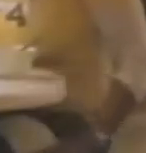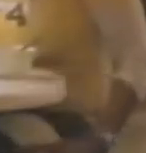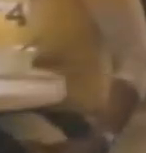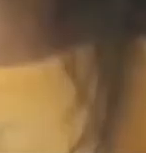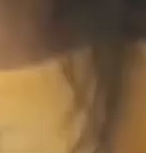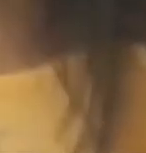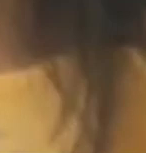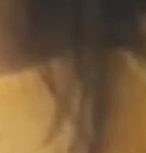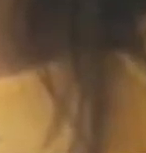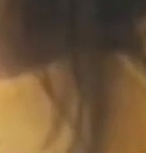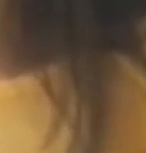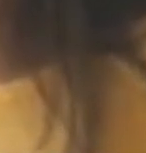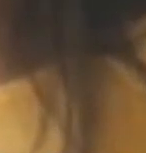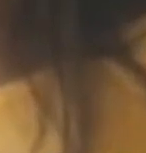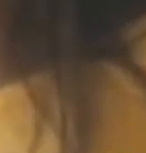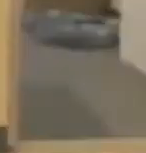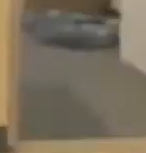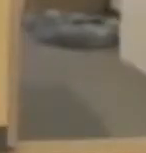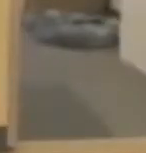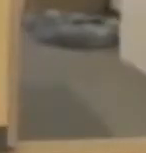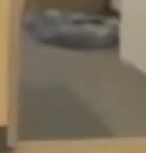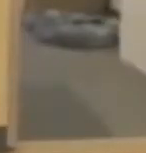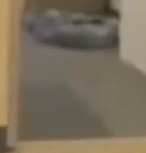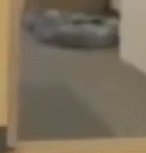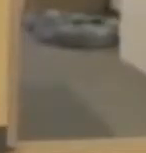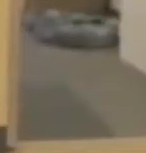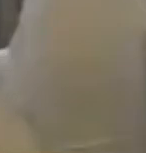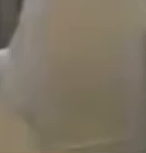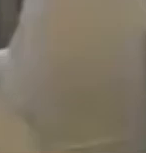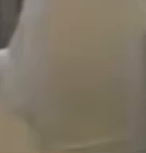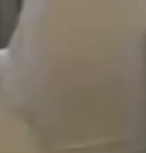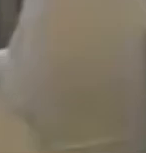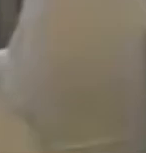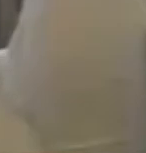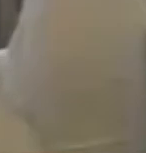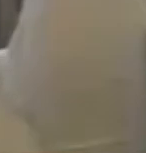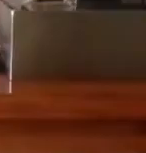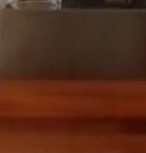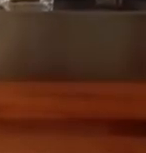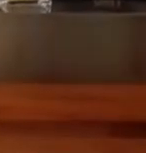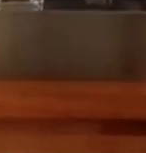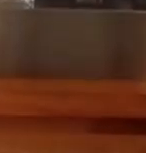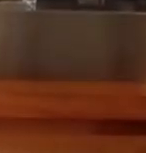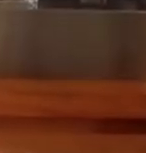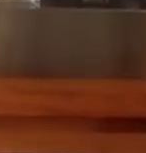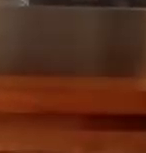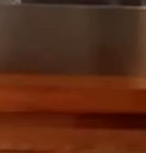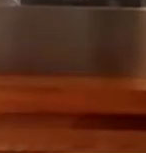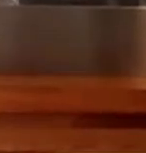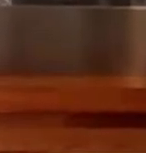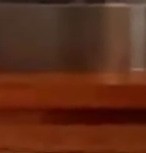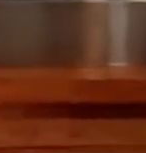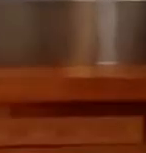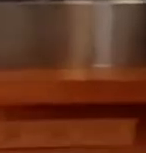su expulsión no estuvo de acuerdo con la ley. Damore escribió un texto, como le comentaba, de 10 páginas.